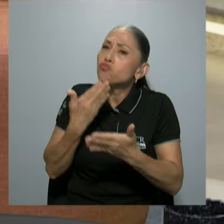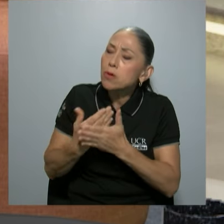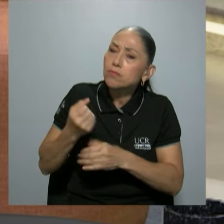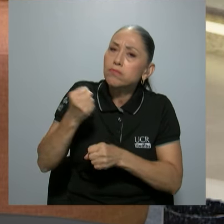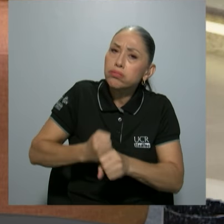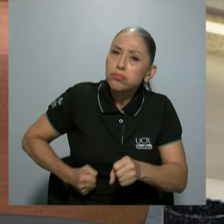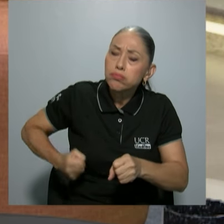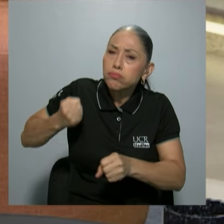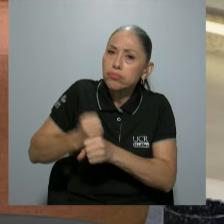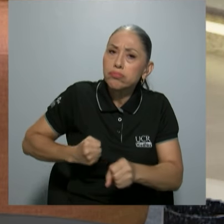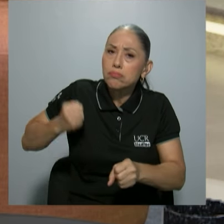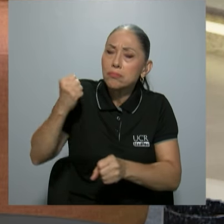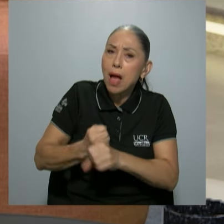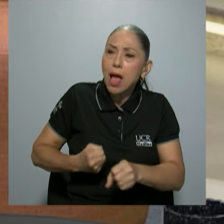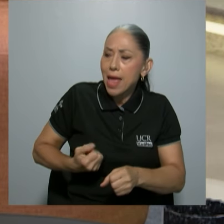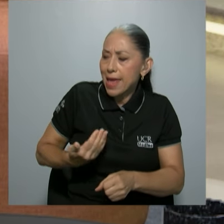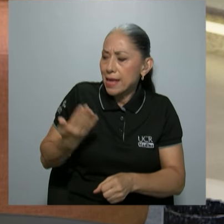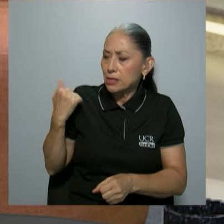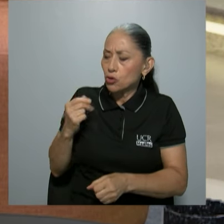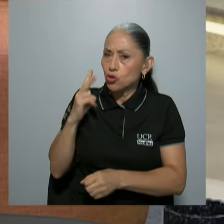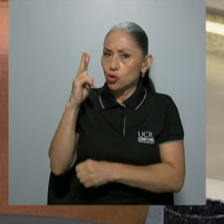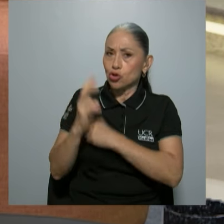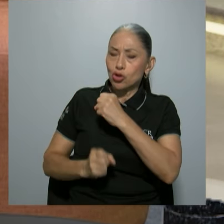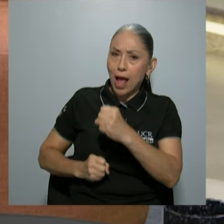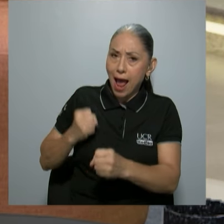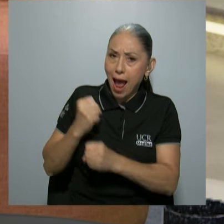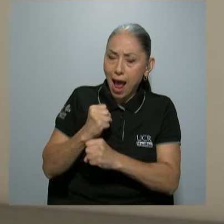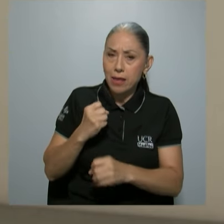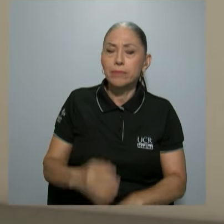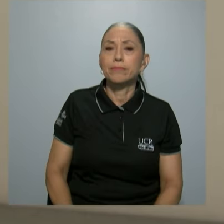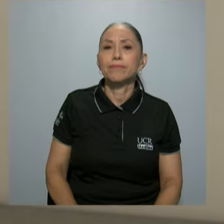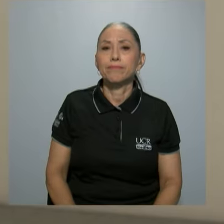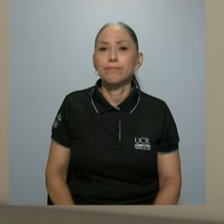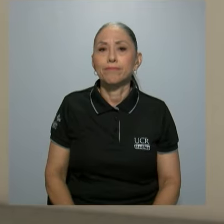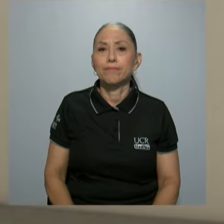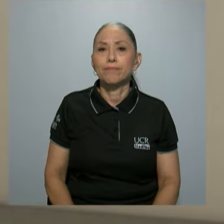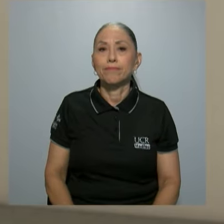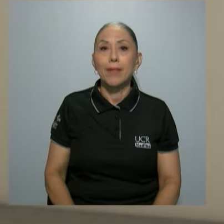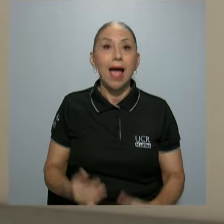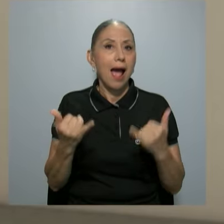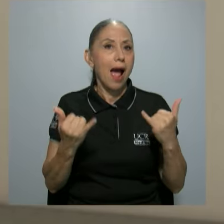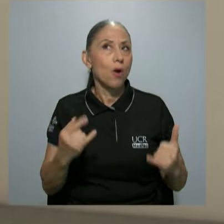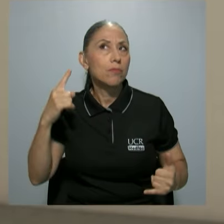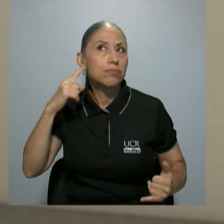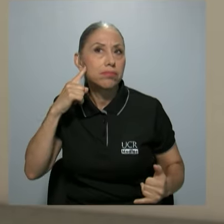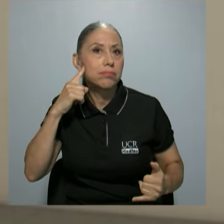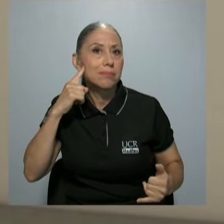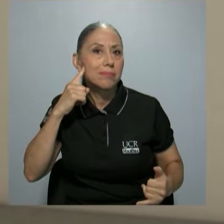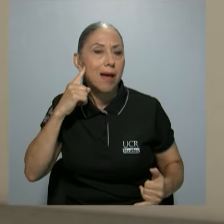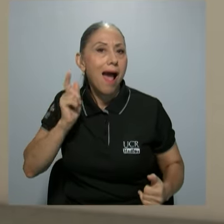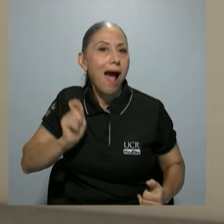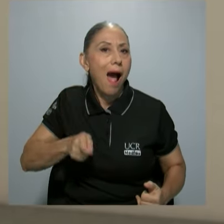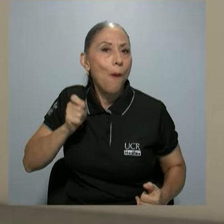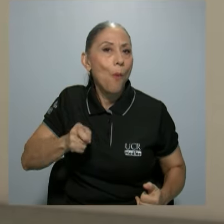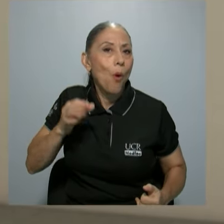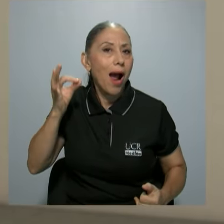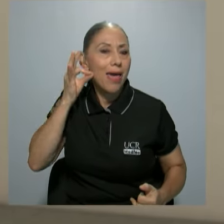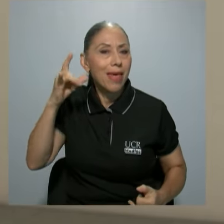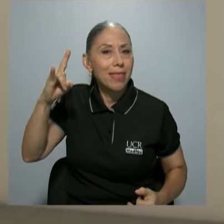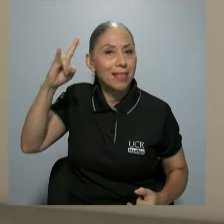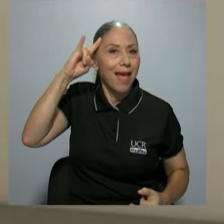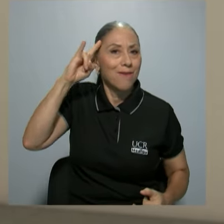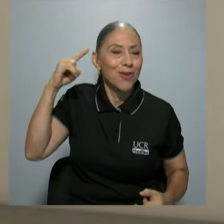estos 2 años de labores. Tenemos a la abogada del diablo que siempre está con nosotros, Fernando